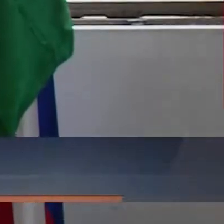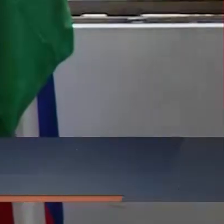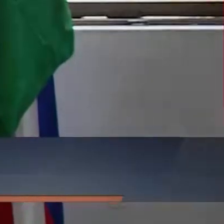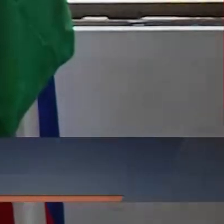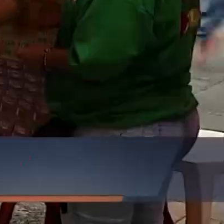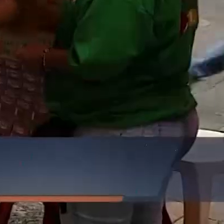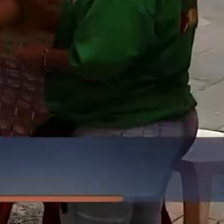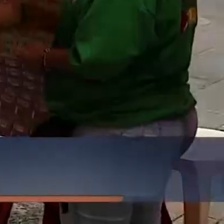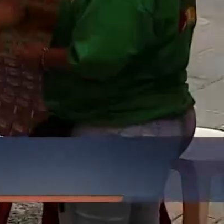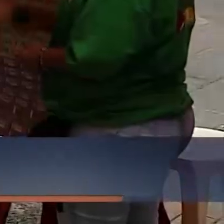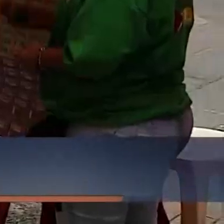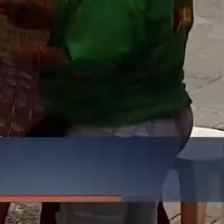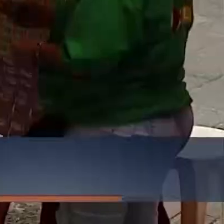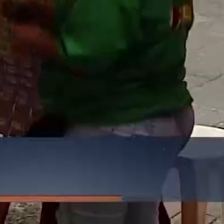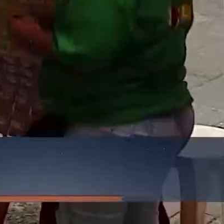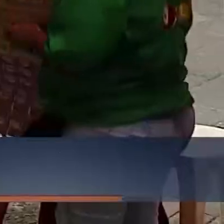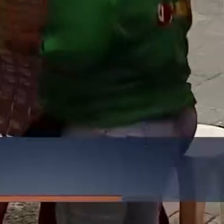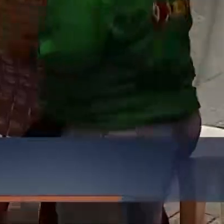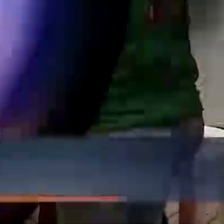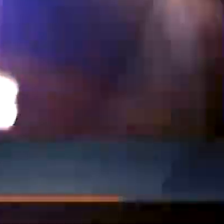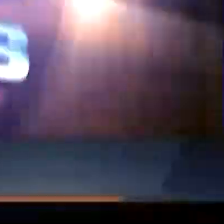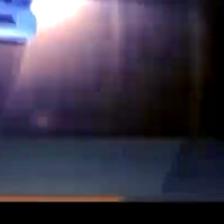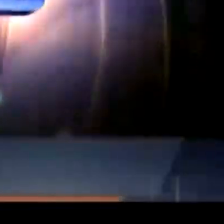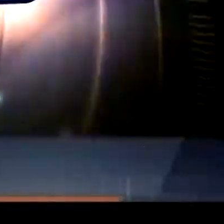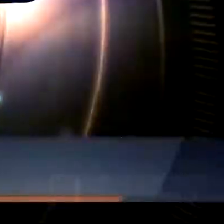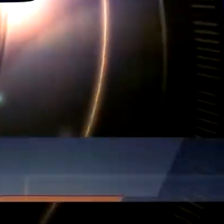Lotería del Valle y sus aportes a la salud.